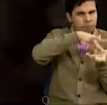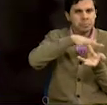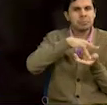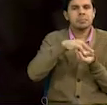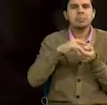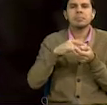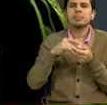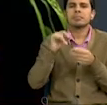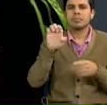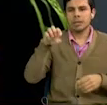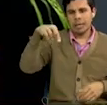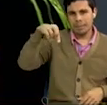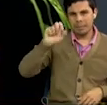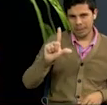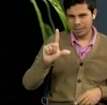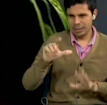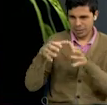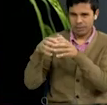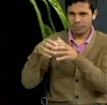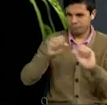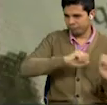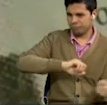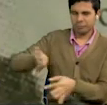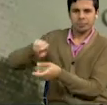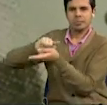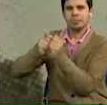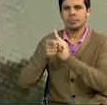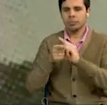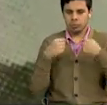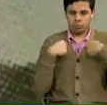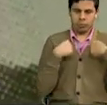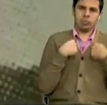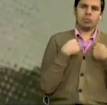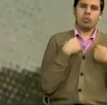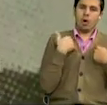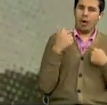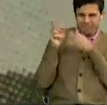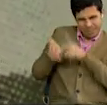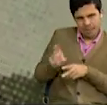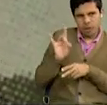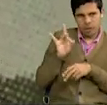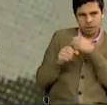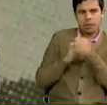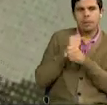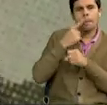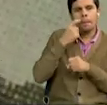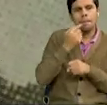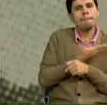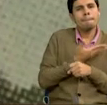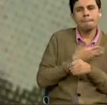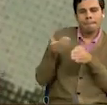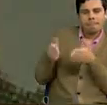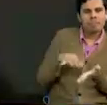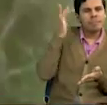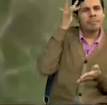el EPL, el Ejército Popular de Liberación, apenas tenía 15 años. Sus padres fueron muertos a manos de